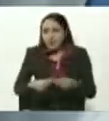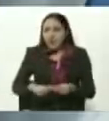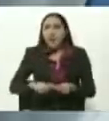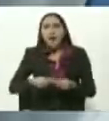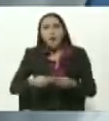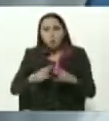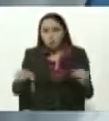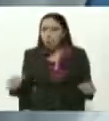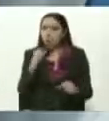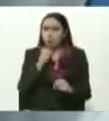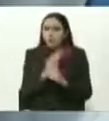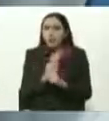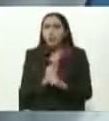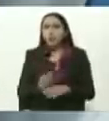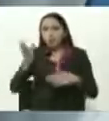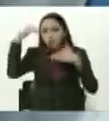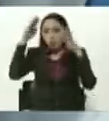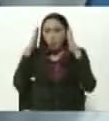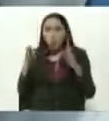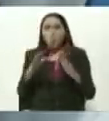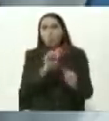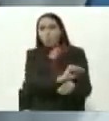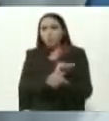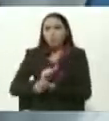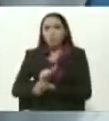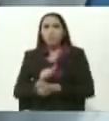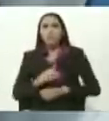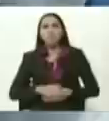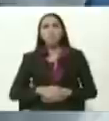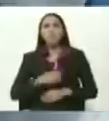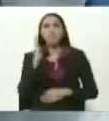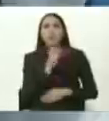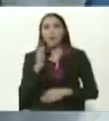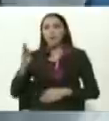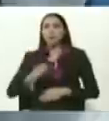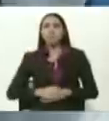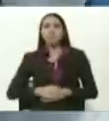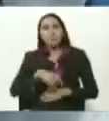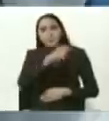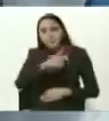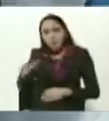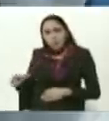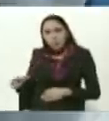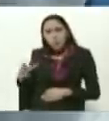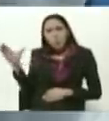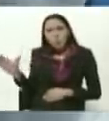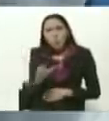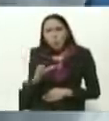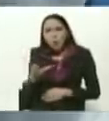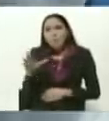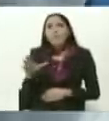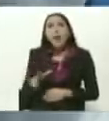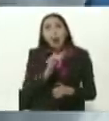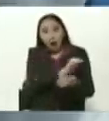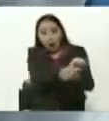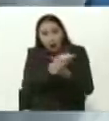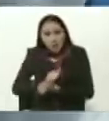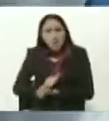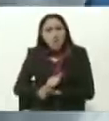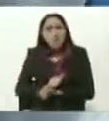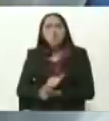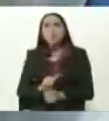contundente acción en contra del AMPA. Estos ciudadanos colombianos al momento de ser detenidos